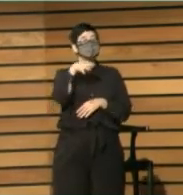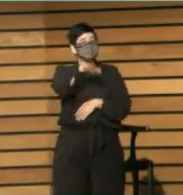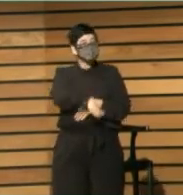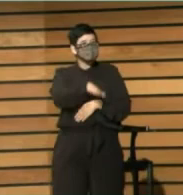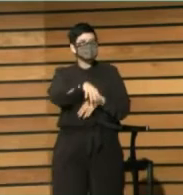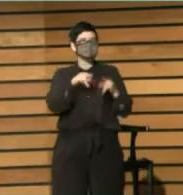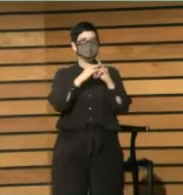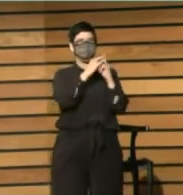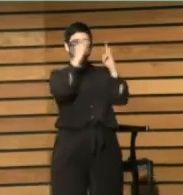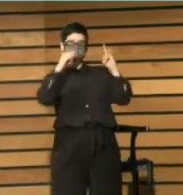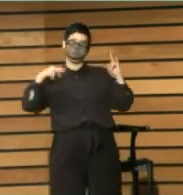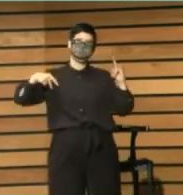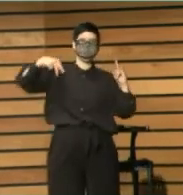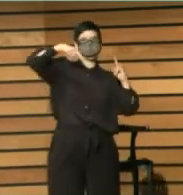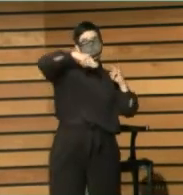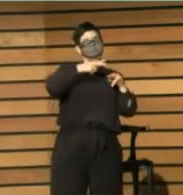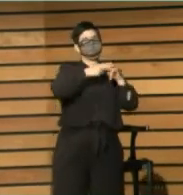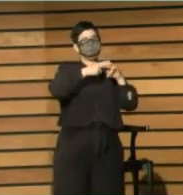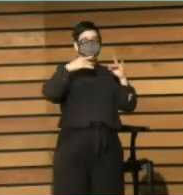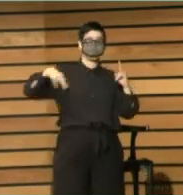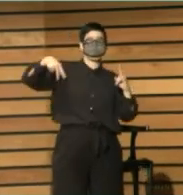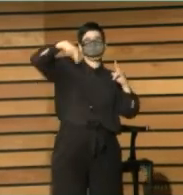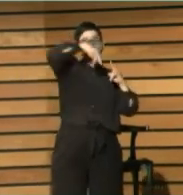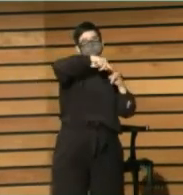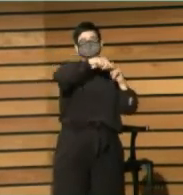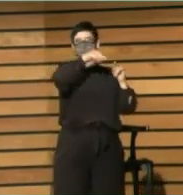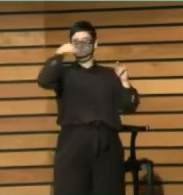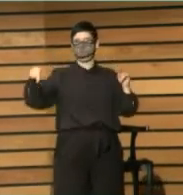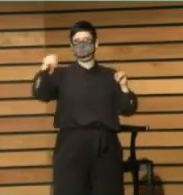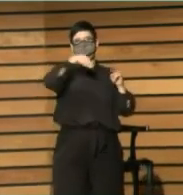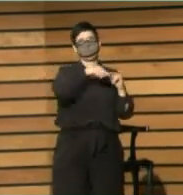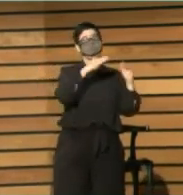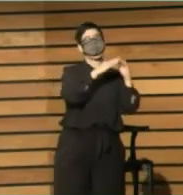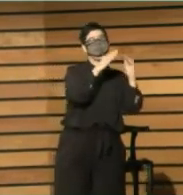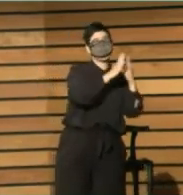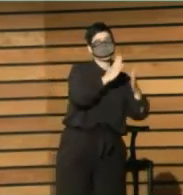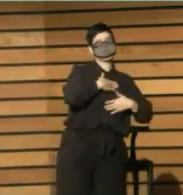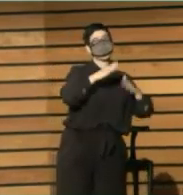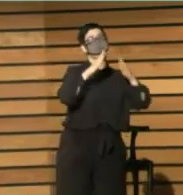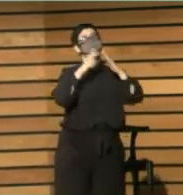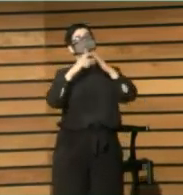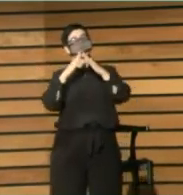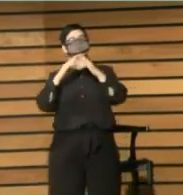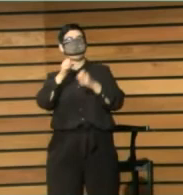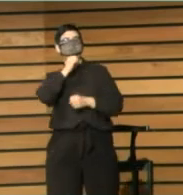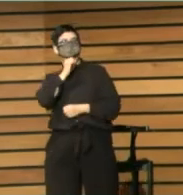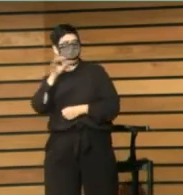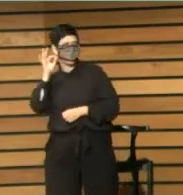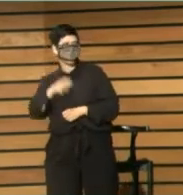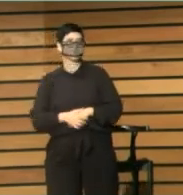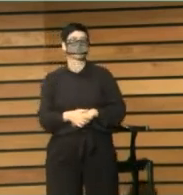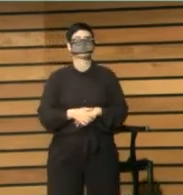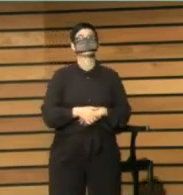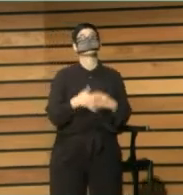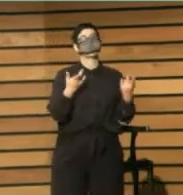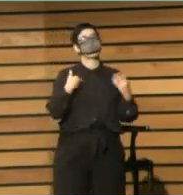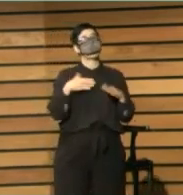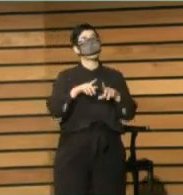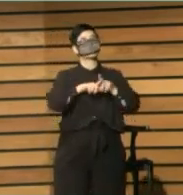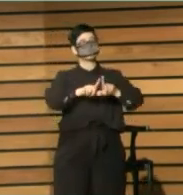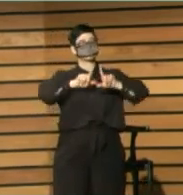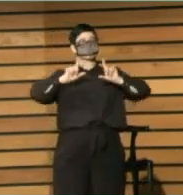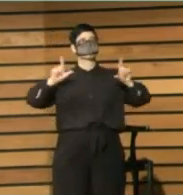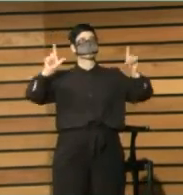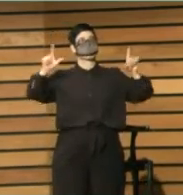podía ver entre mi casa y la casa del abuelo y su patio cubierto de uvas de moscatel y su cuarto con el cuadro enorme de